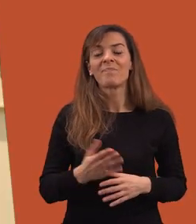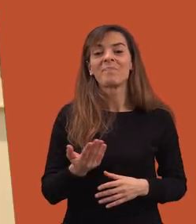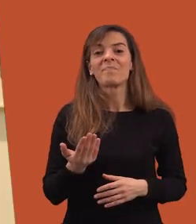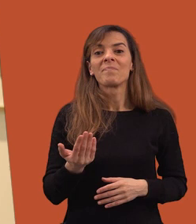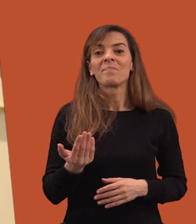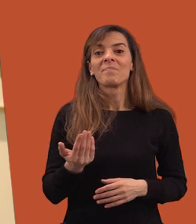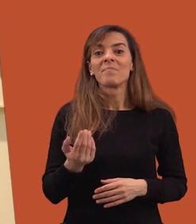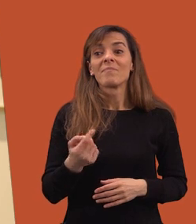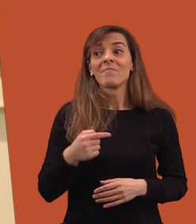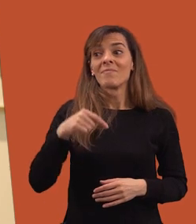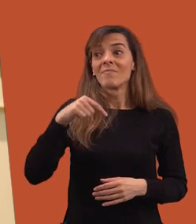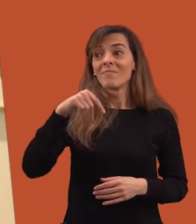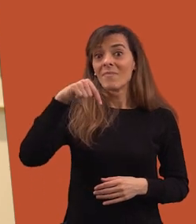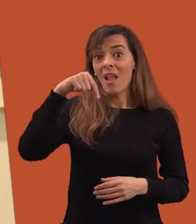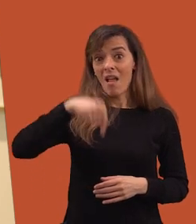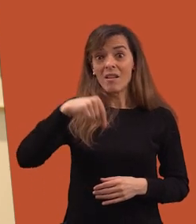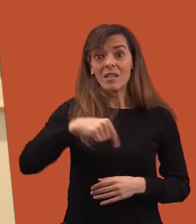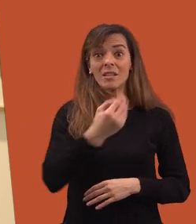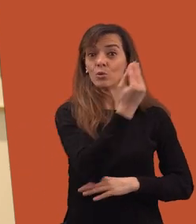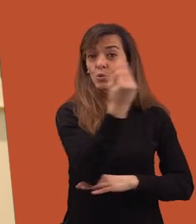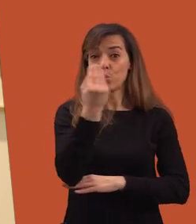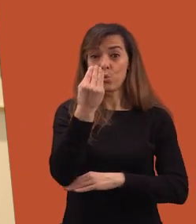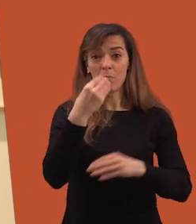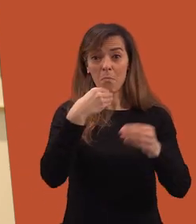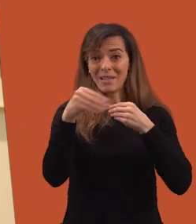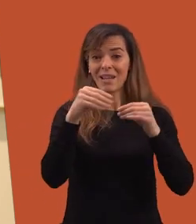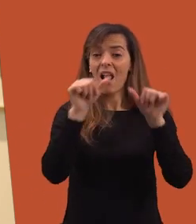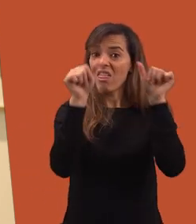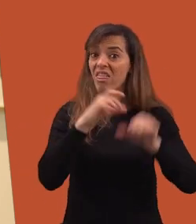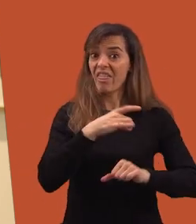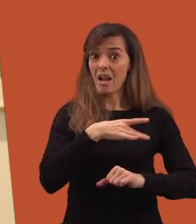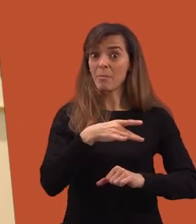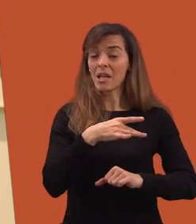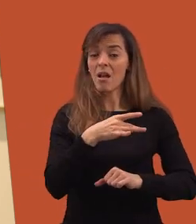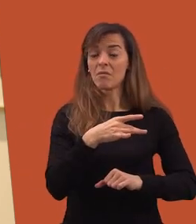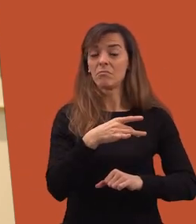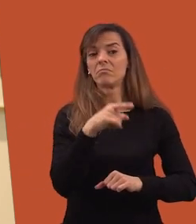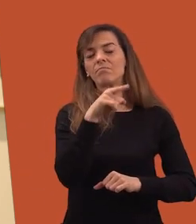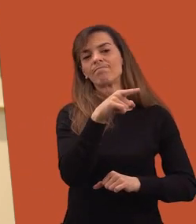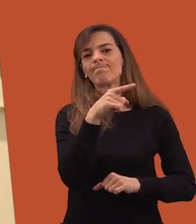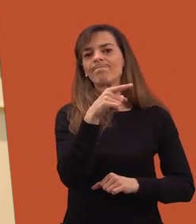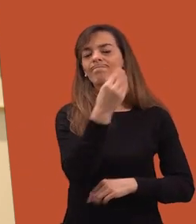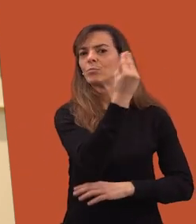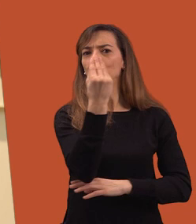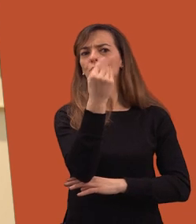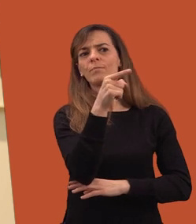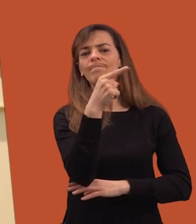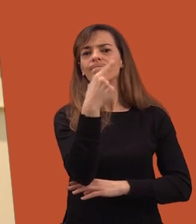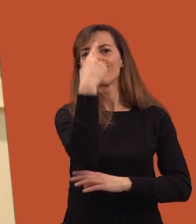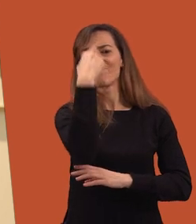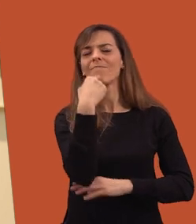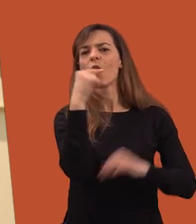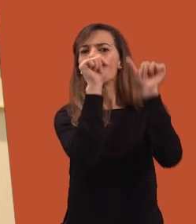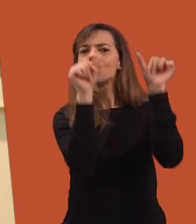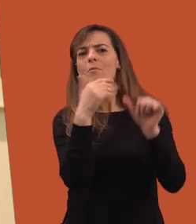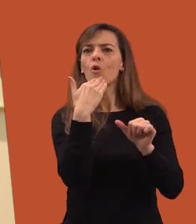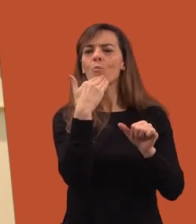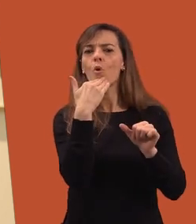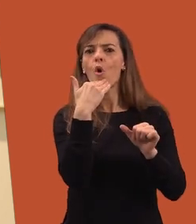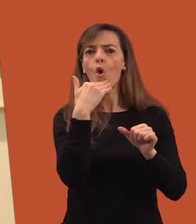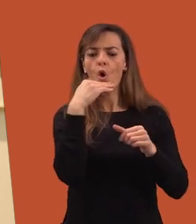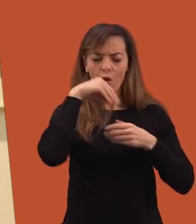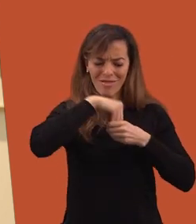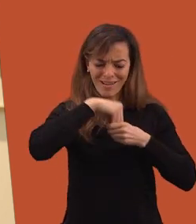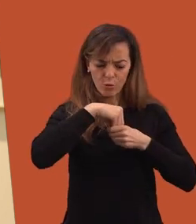las esculturas que hay aquí de de cerámica tienen cierto aspecto como de órganos